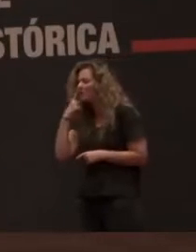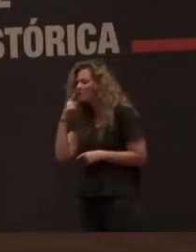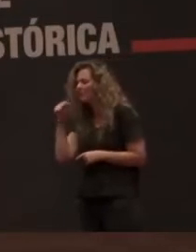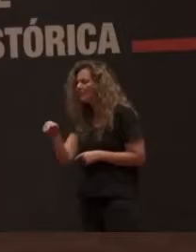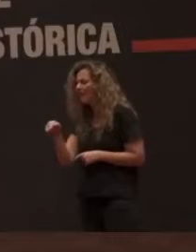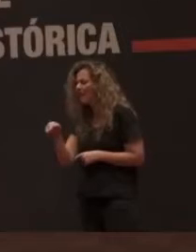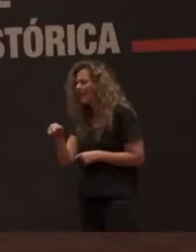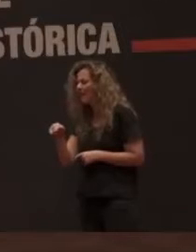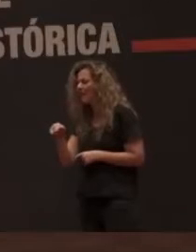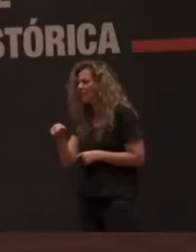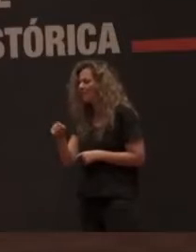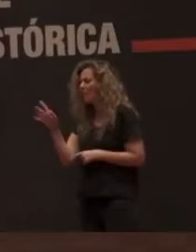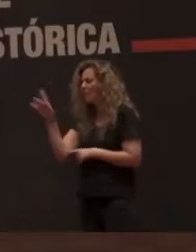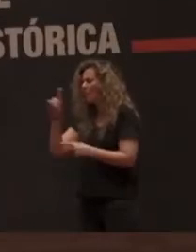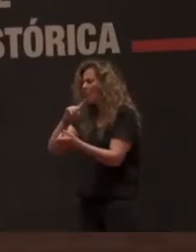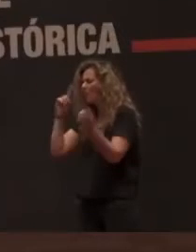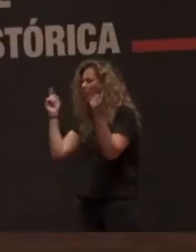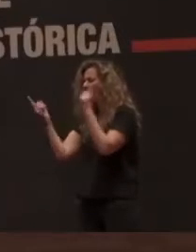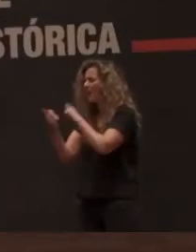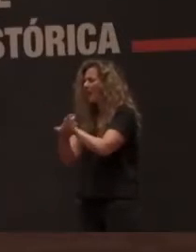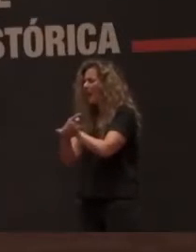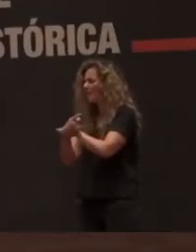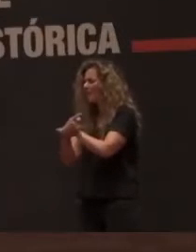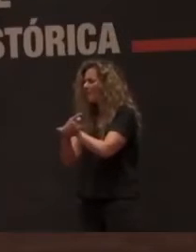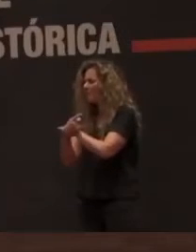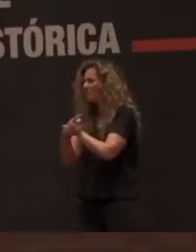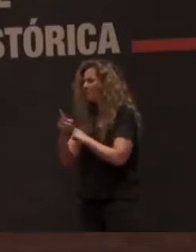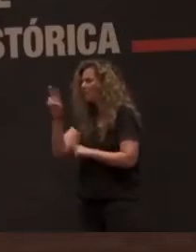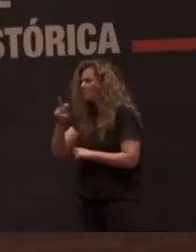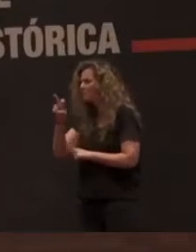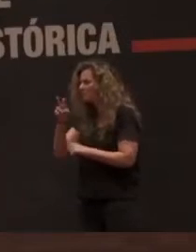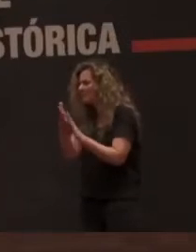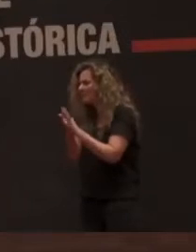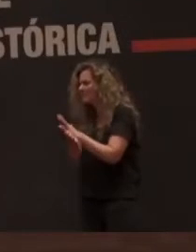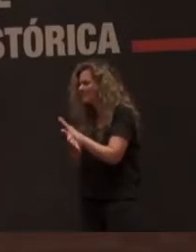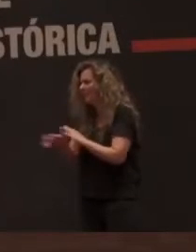un cambio que se percibía como global. Se estaba